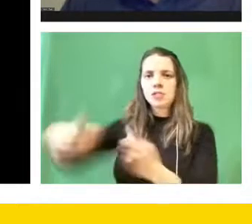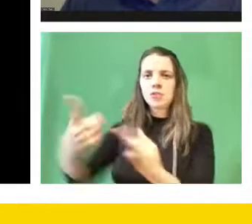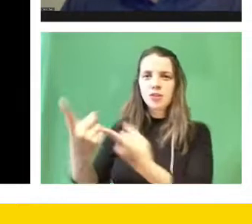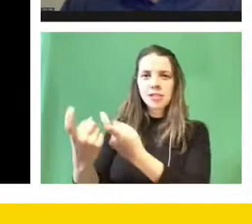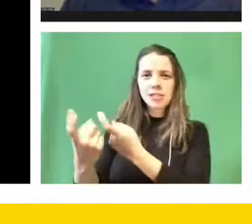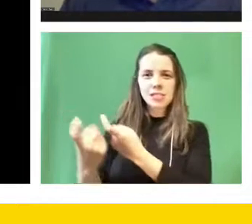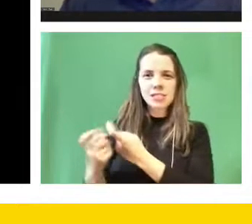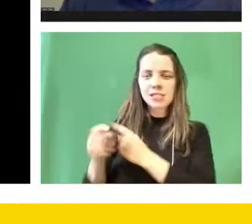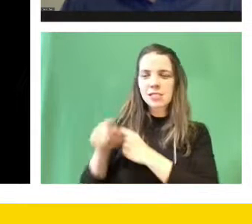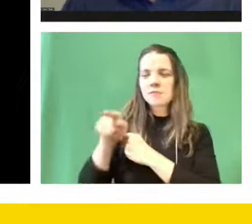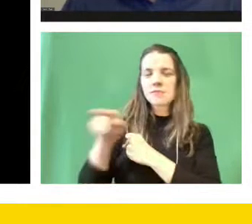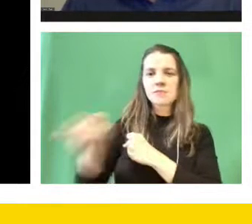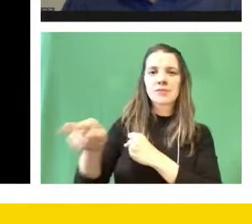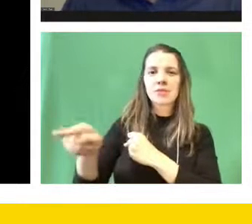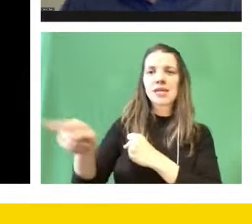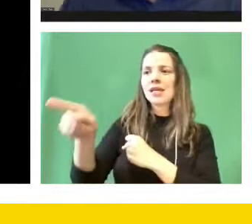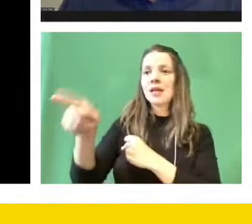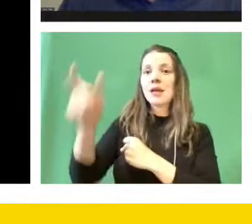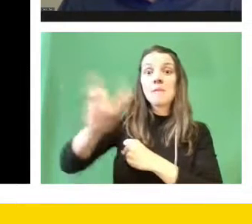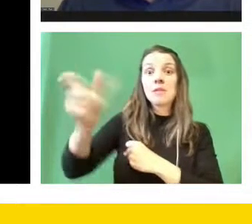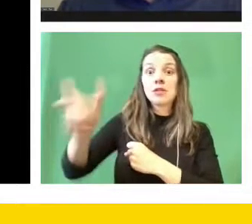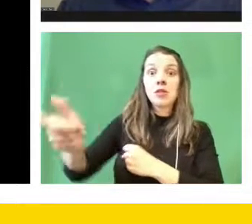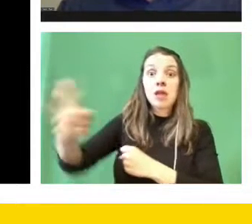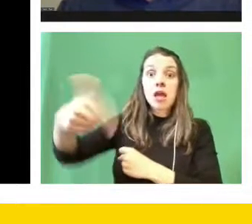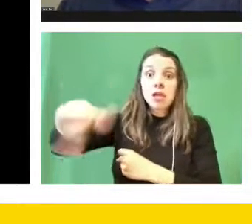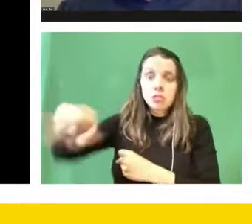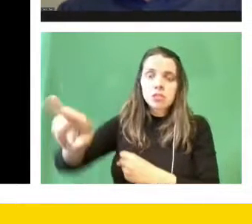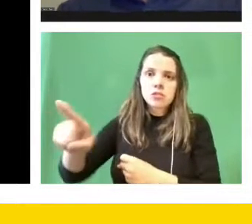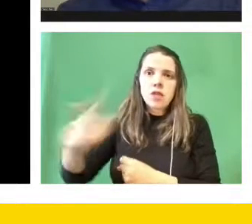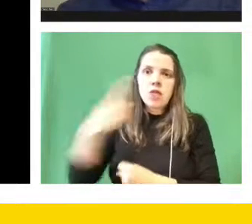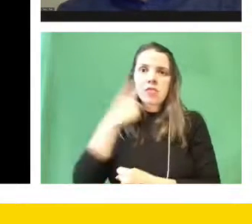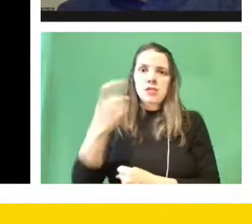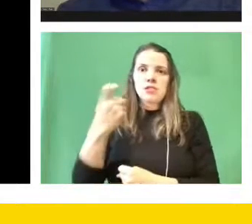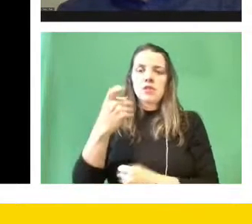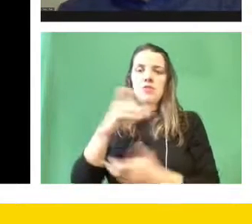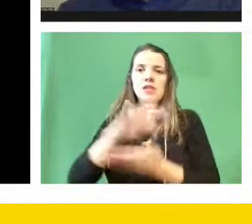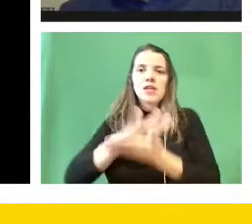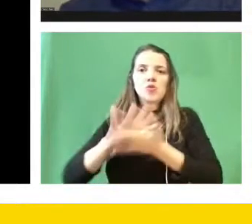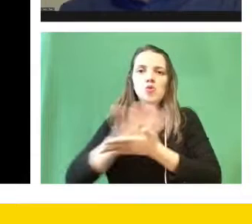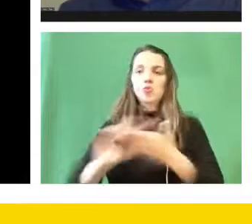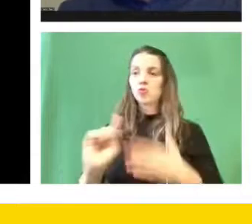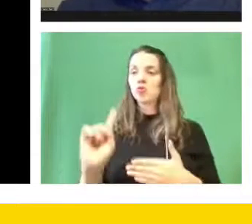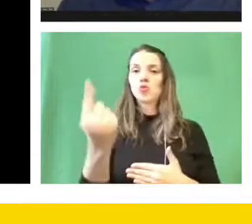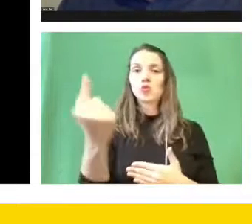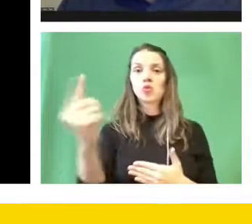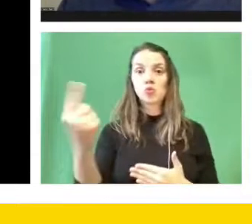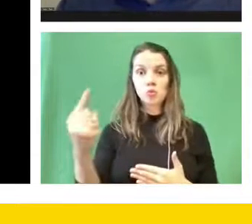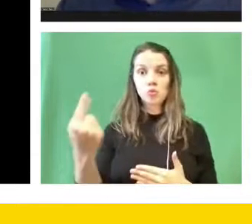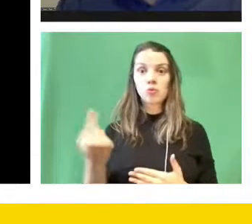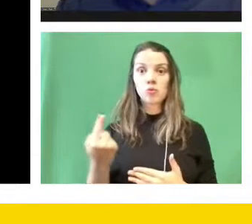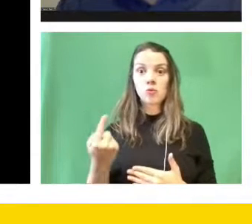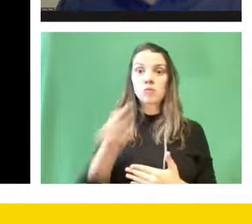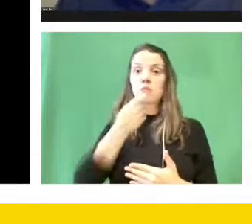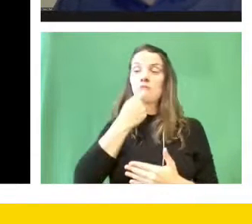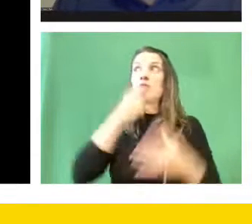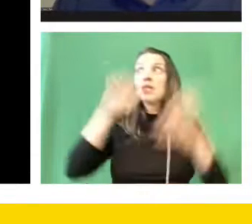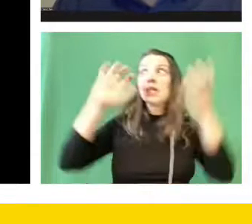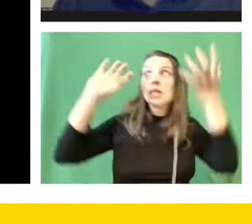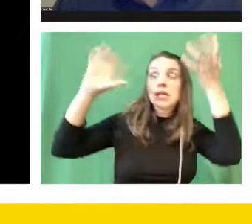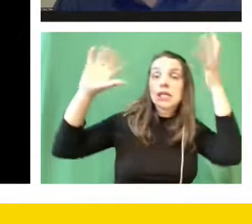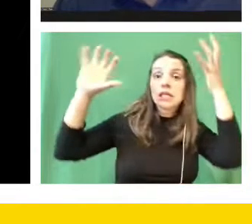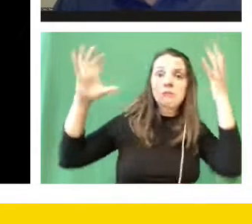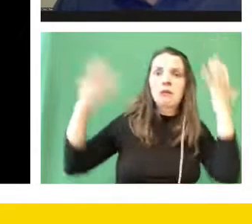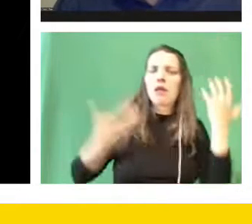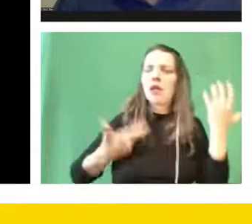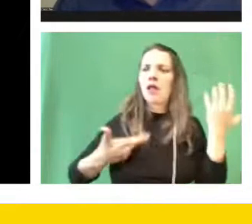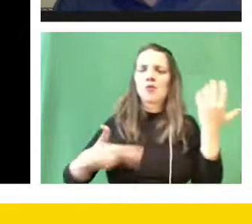mismos también deben tener un plan de acción frente a las amenazas de tipo natural, especialmente aquellas que son provocadas